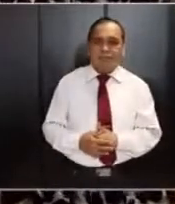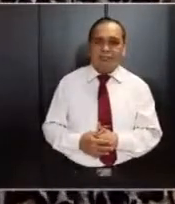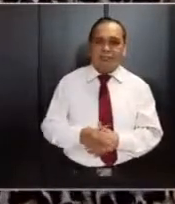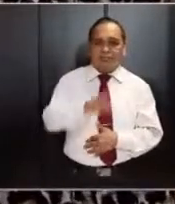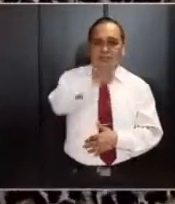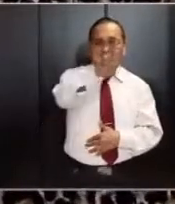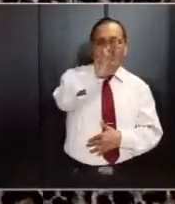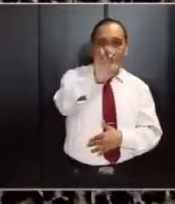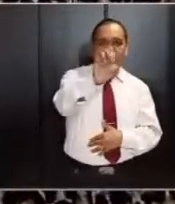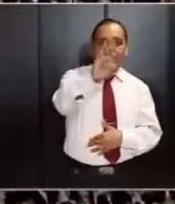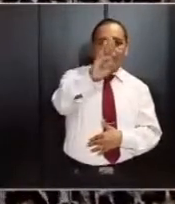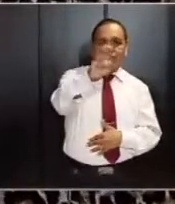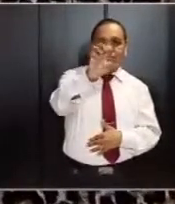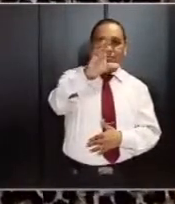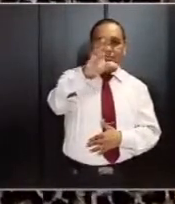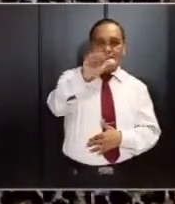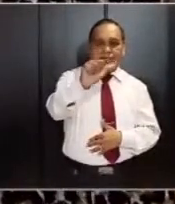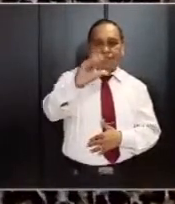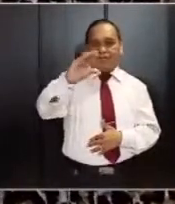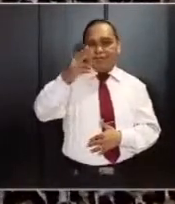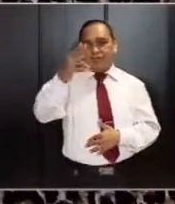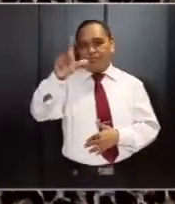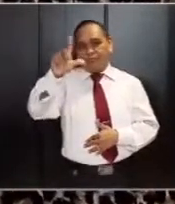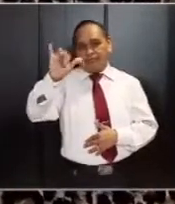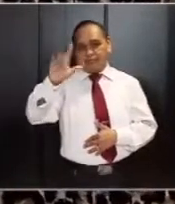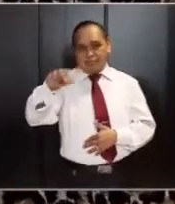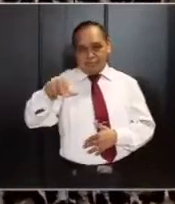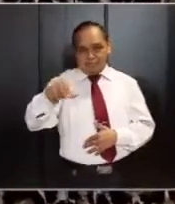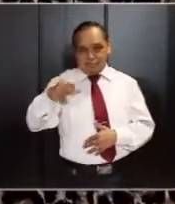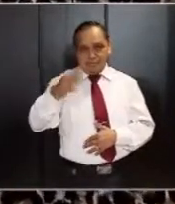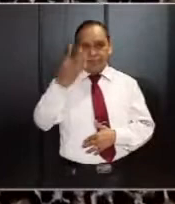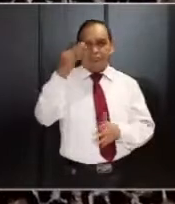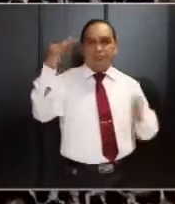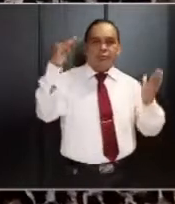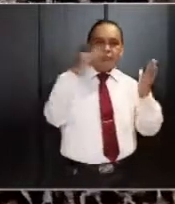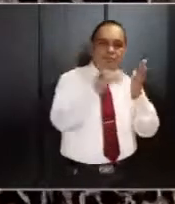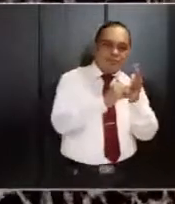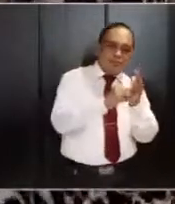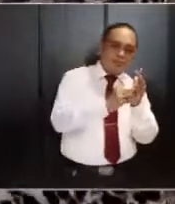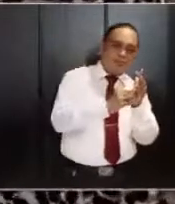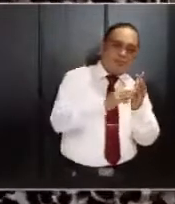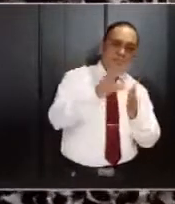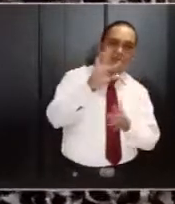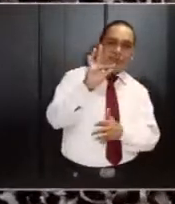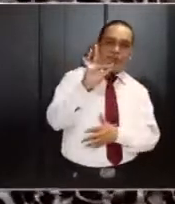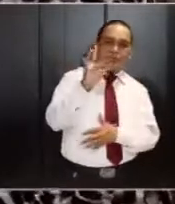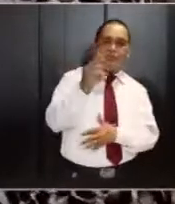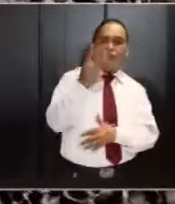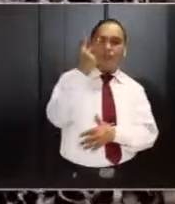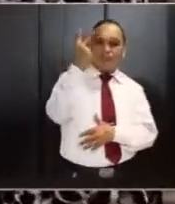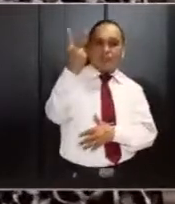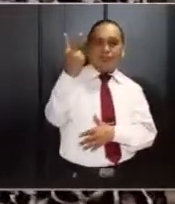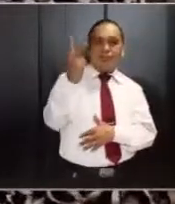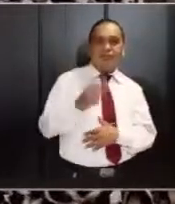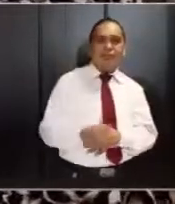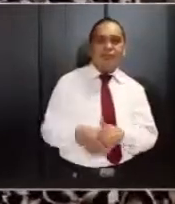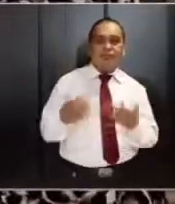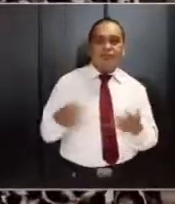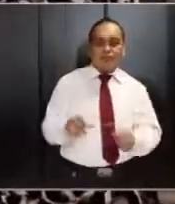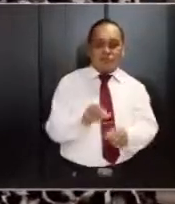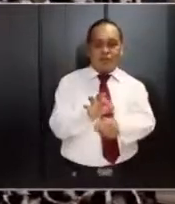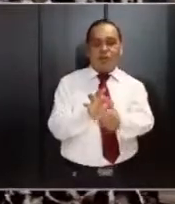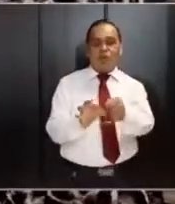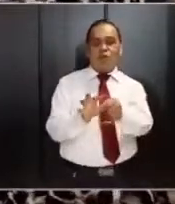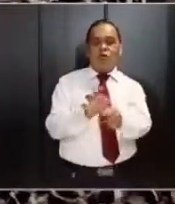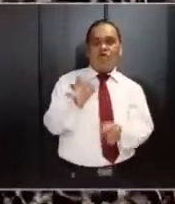Sí. Rebeca Chulín, de la Miguel Hidalgo, con el número 4042. Gracias, mi vida. Te doy una